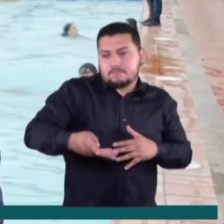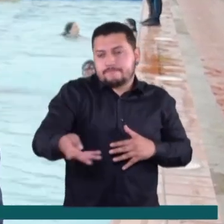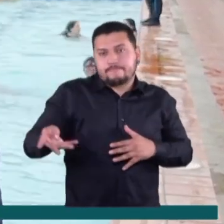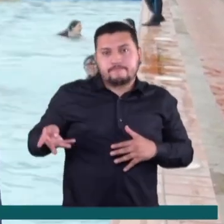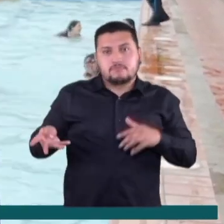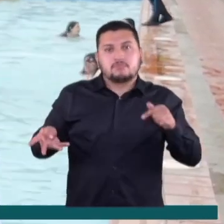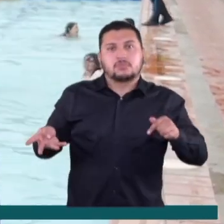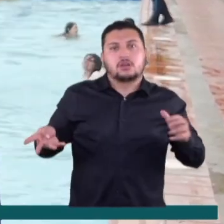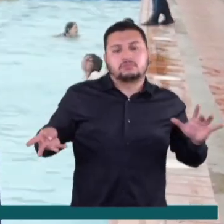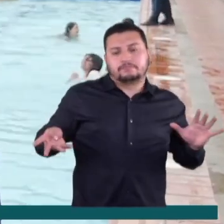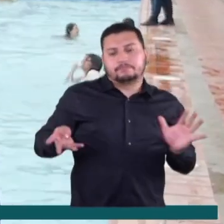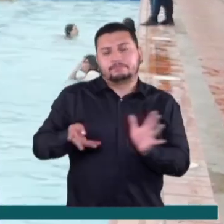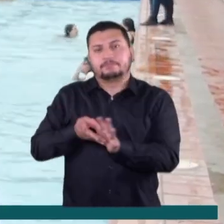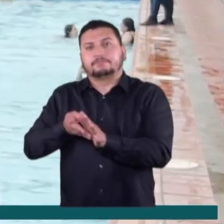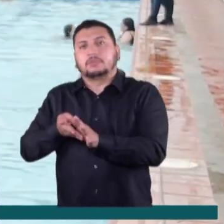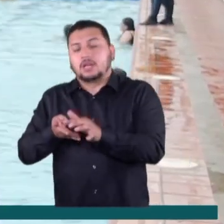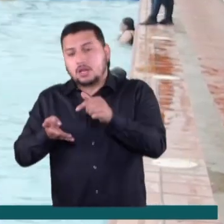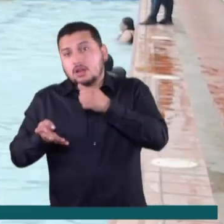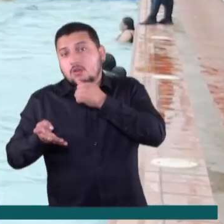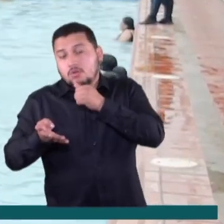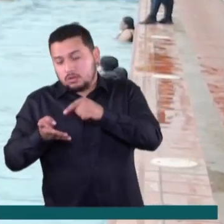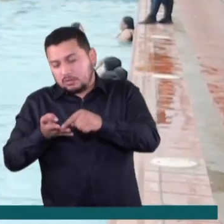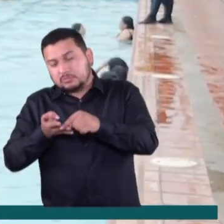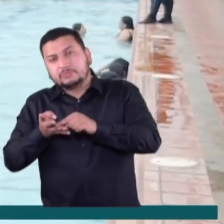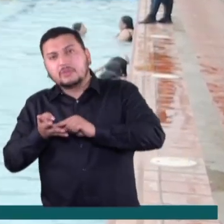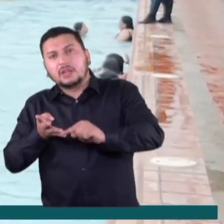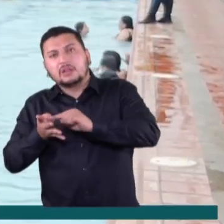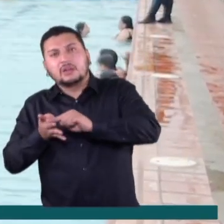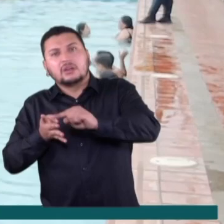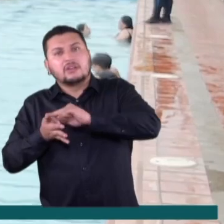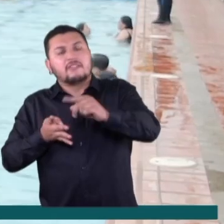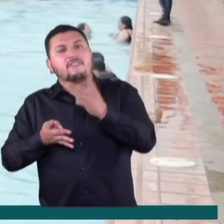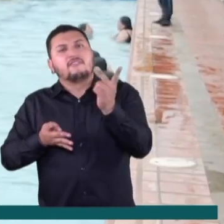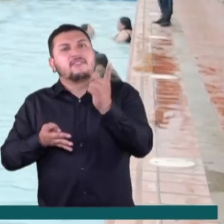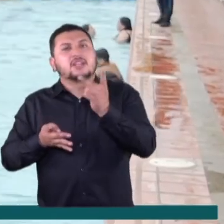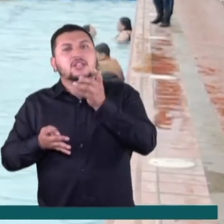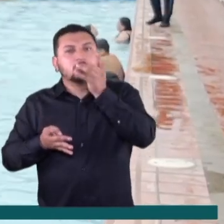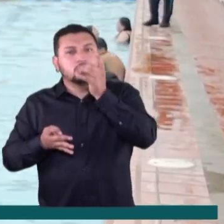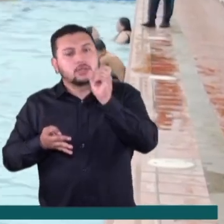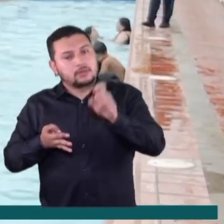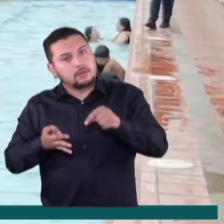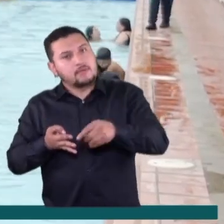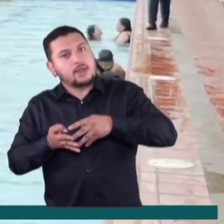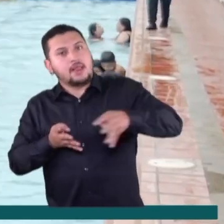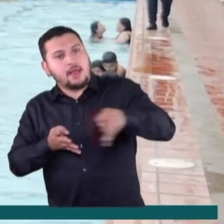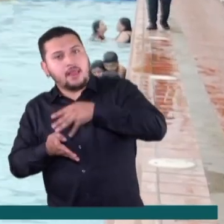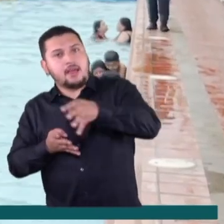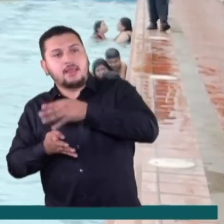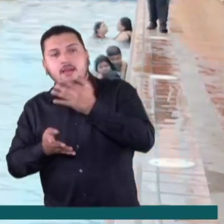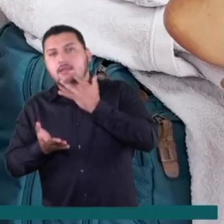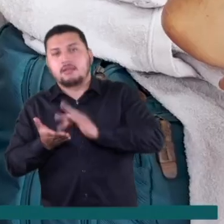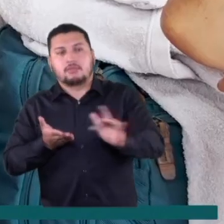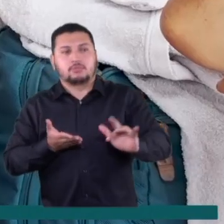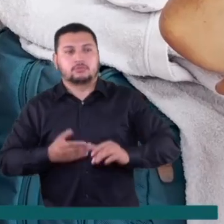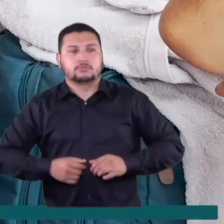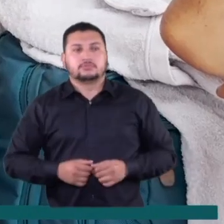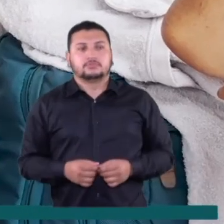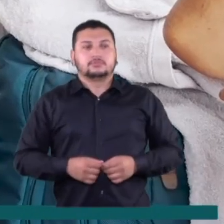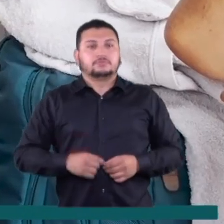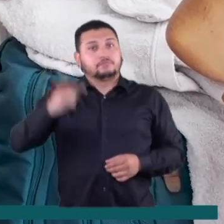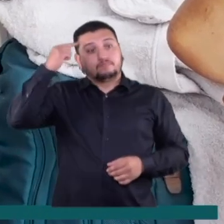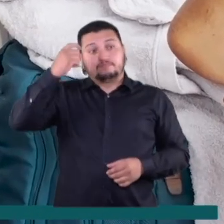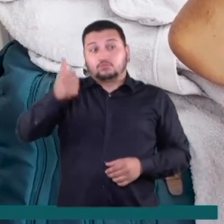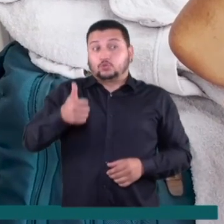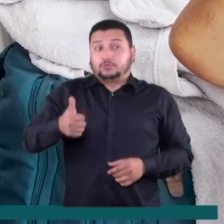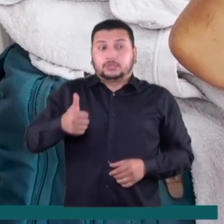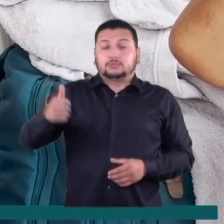estado, sucias, ya se encuentran verdes por el mal mantenimiento de las mismas piscinas. Me parece muy bien